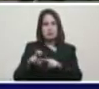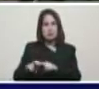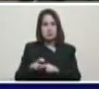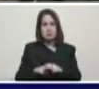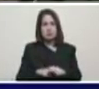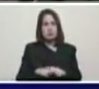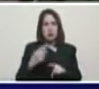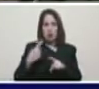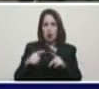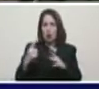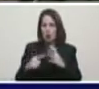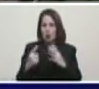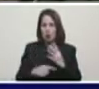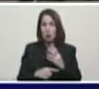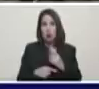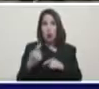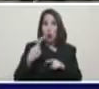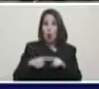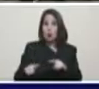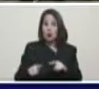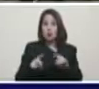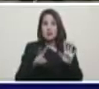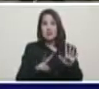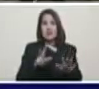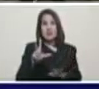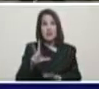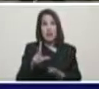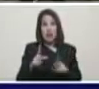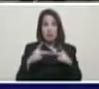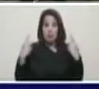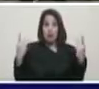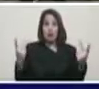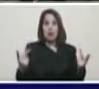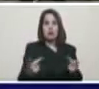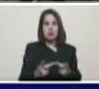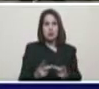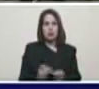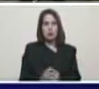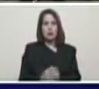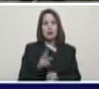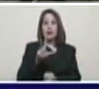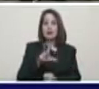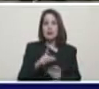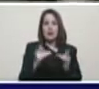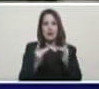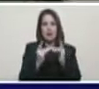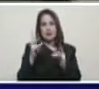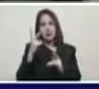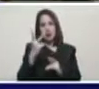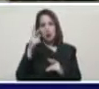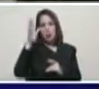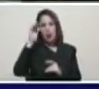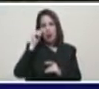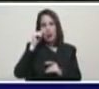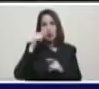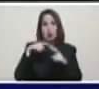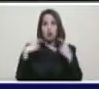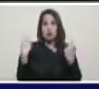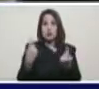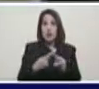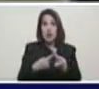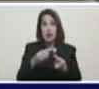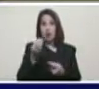y unas de 73 m cuad para familias más grandes también de tres habitaciones dos baños Sala